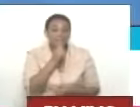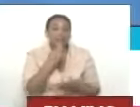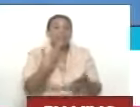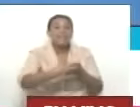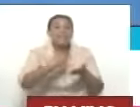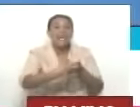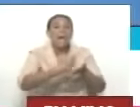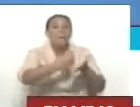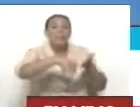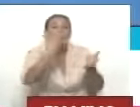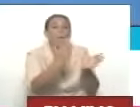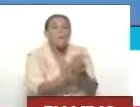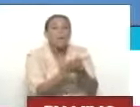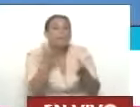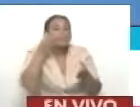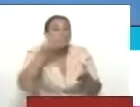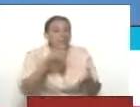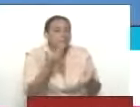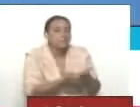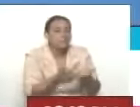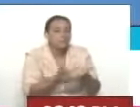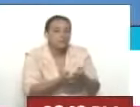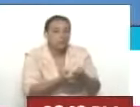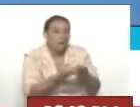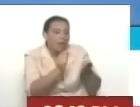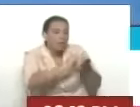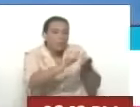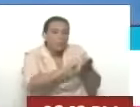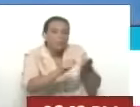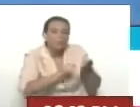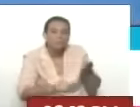documentos firmados. Esa es la verdad.